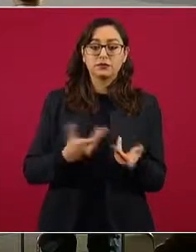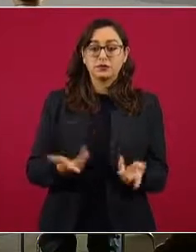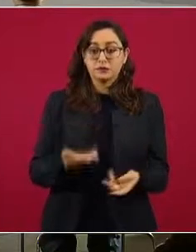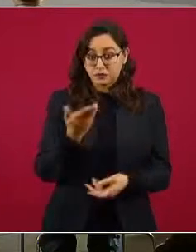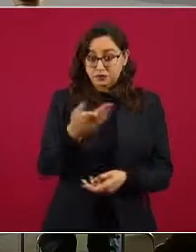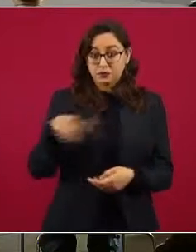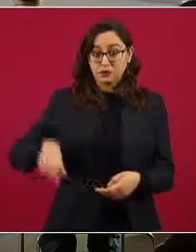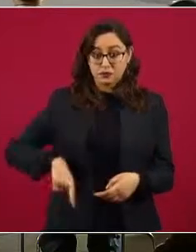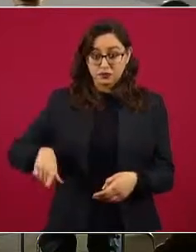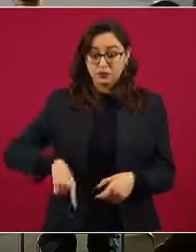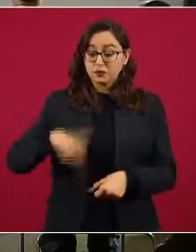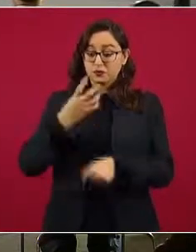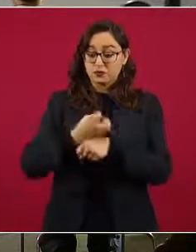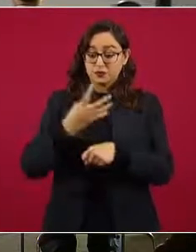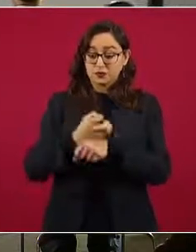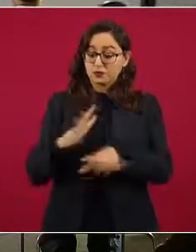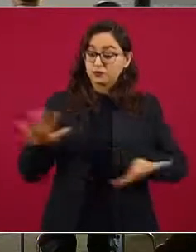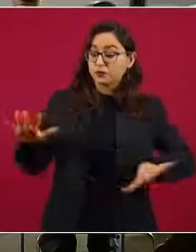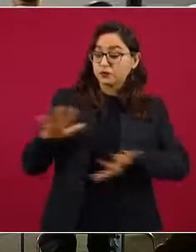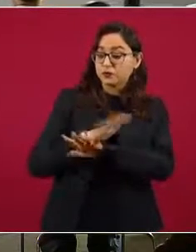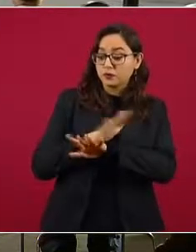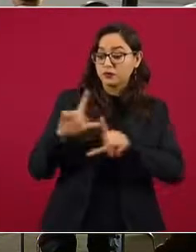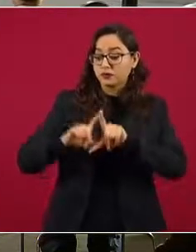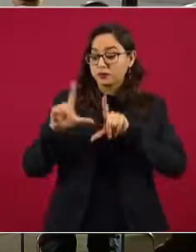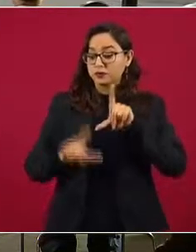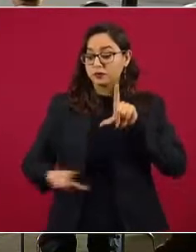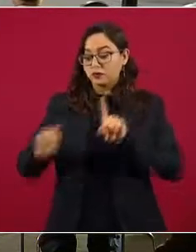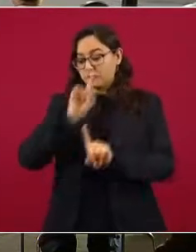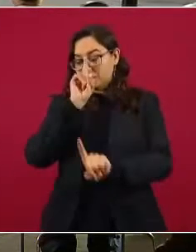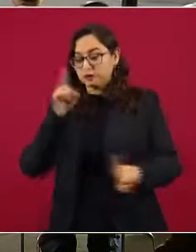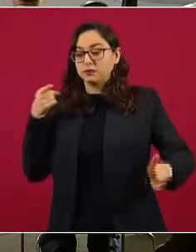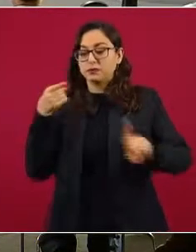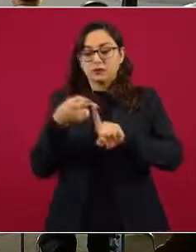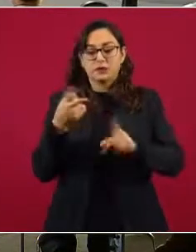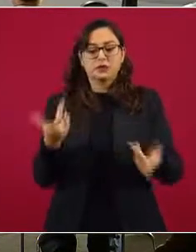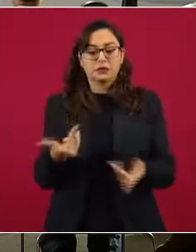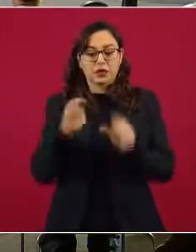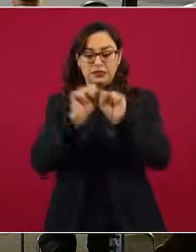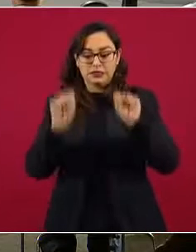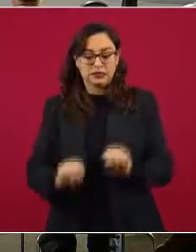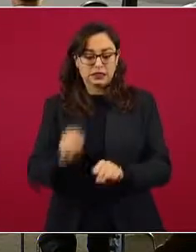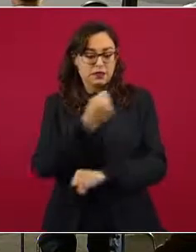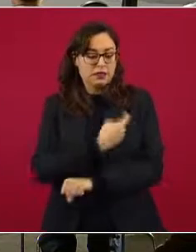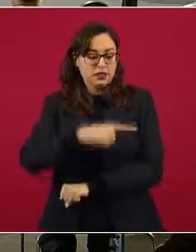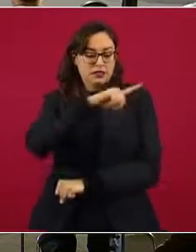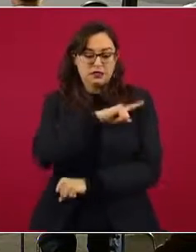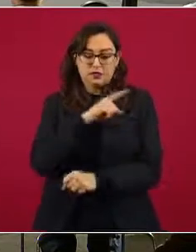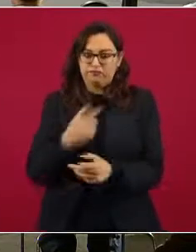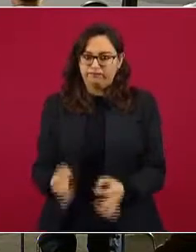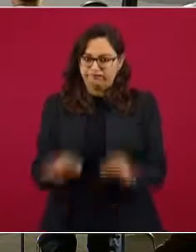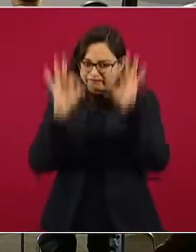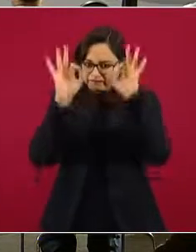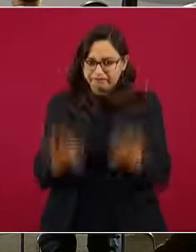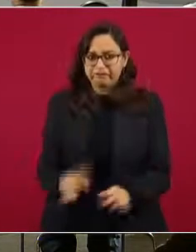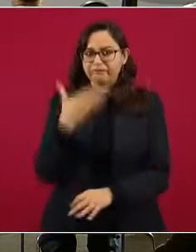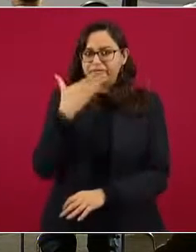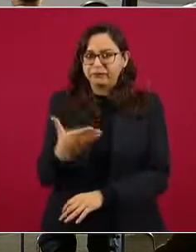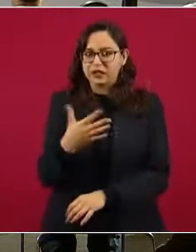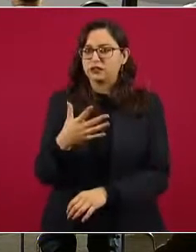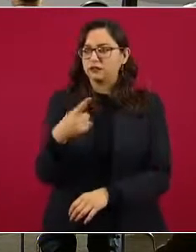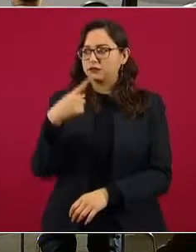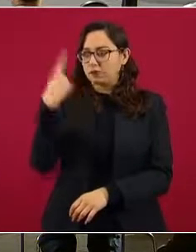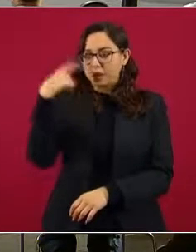de sus prioridades es que el sistema de salud en México sea digno para todos los mexicanos, todas y todos los mexicanos.